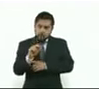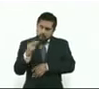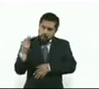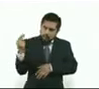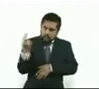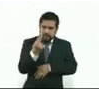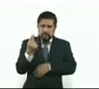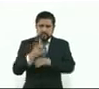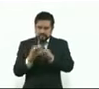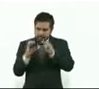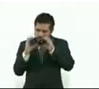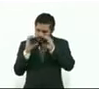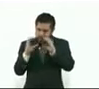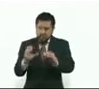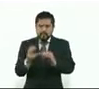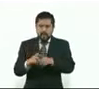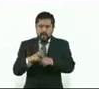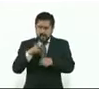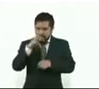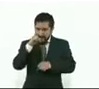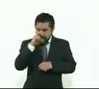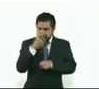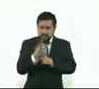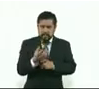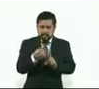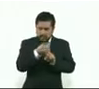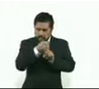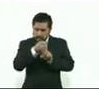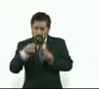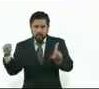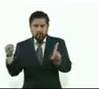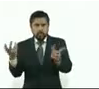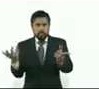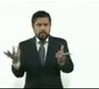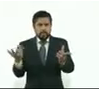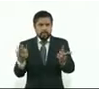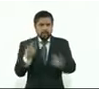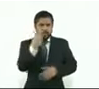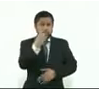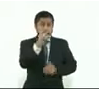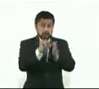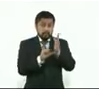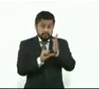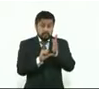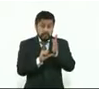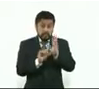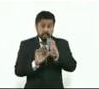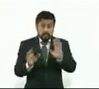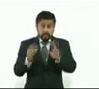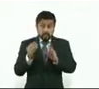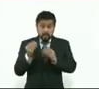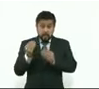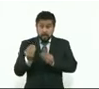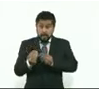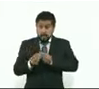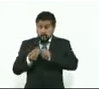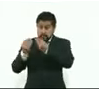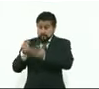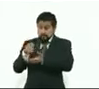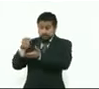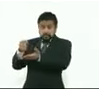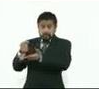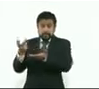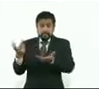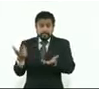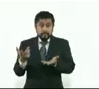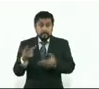muy disciplinada. Inclusive tuvieron una aportación adicional hace dos meses, pero es así de que, pues, denos una